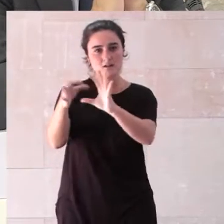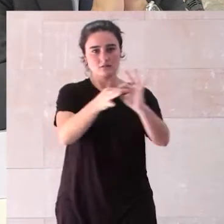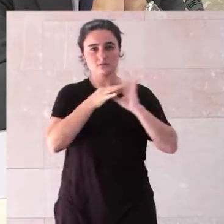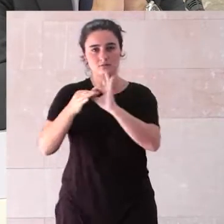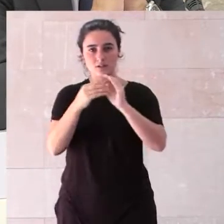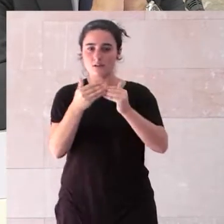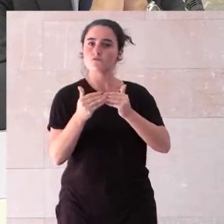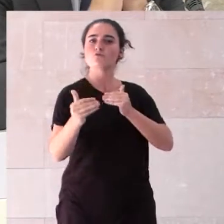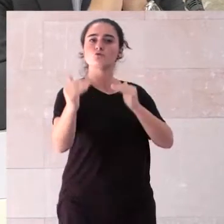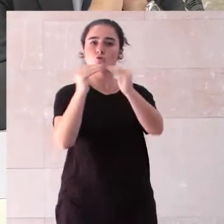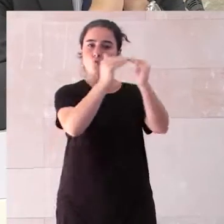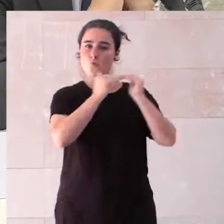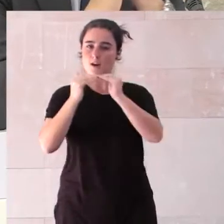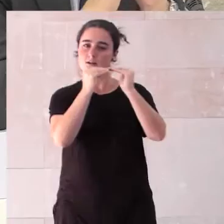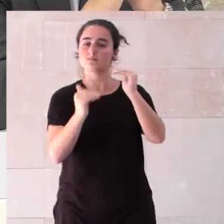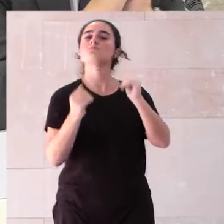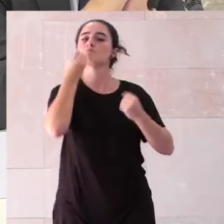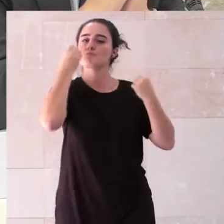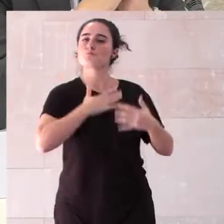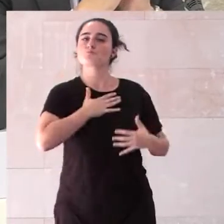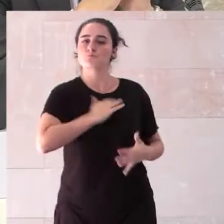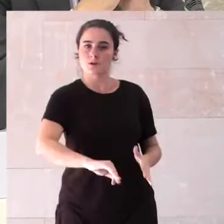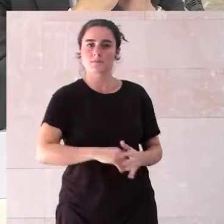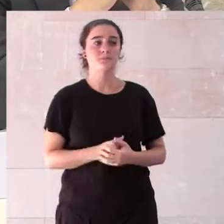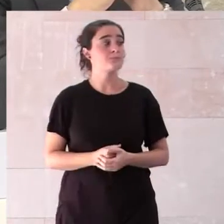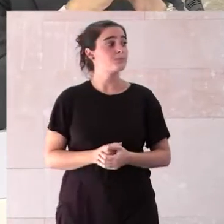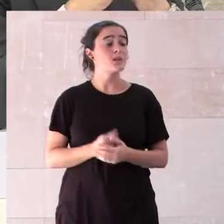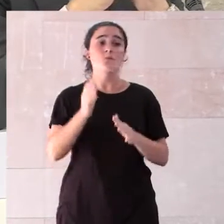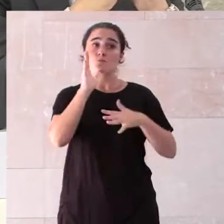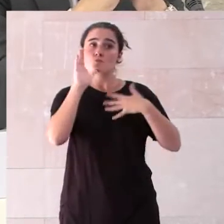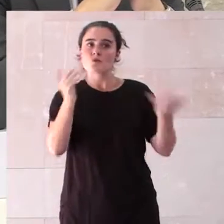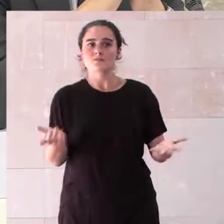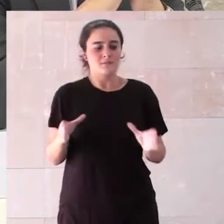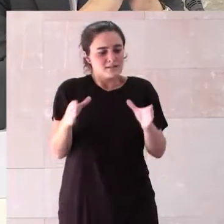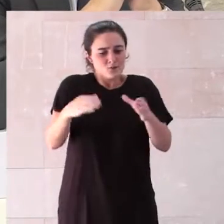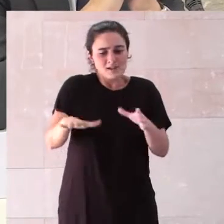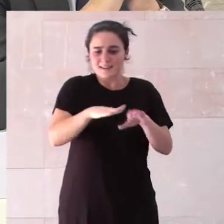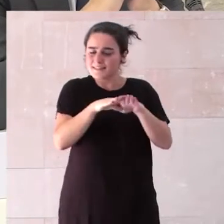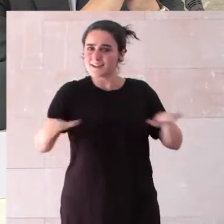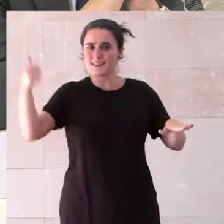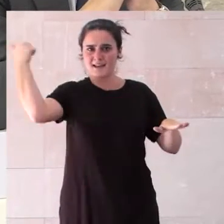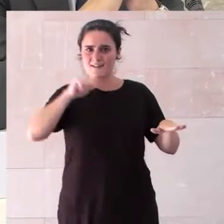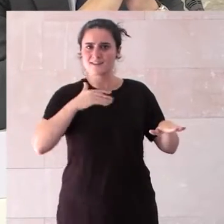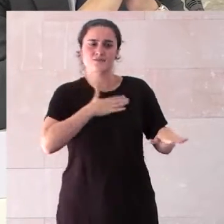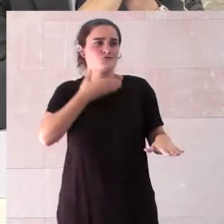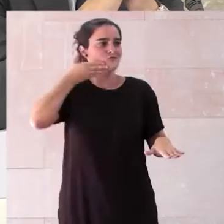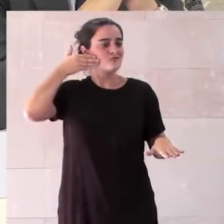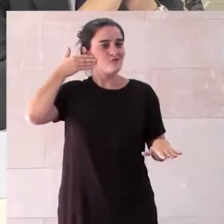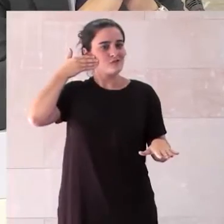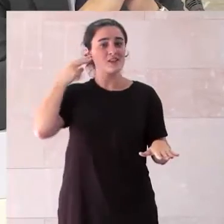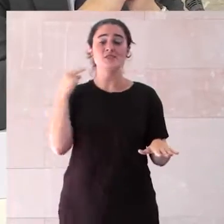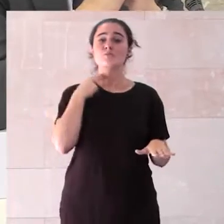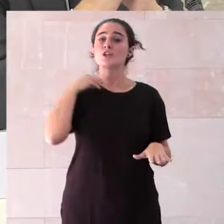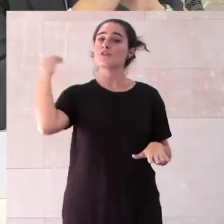más igualitario será posible. Por eso, es un honor para la cuadrilla de la Llanada Alavesa que la Diputación Foral de